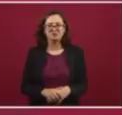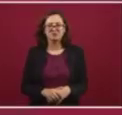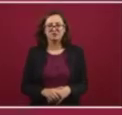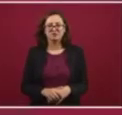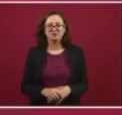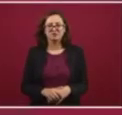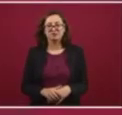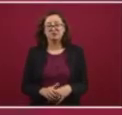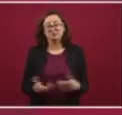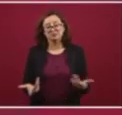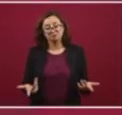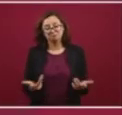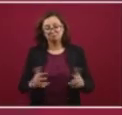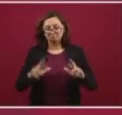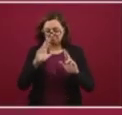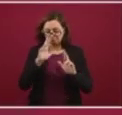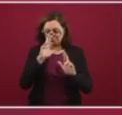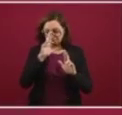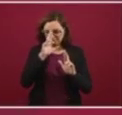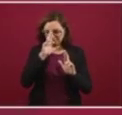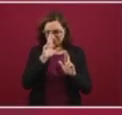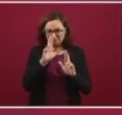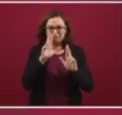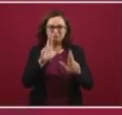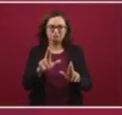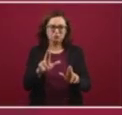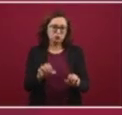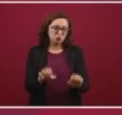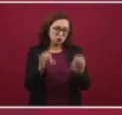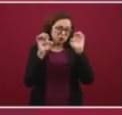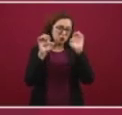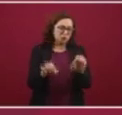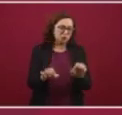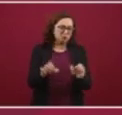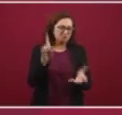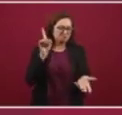con todo respeto, lujo barato,